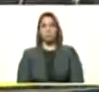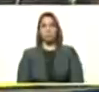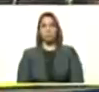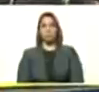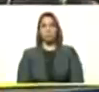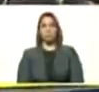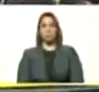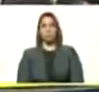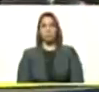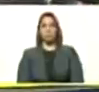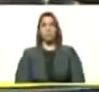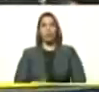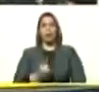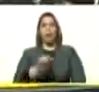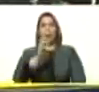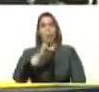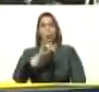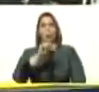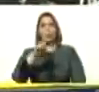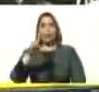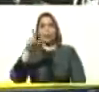Allá está Will Rangel.